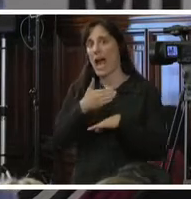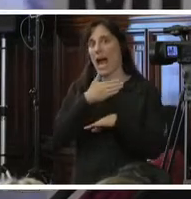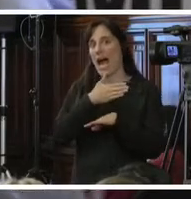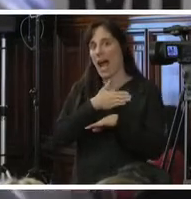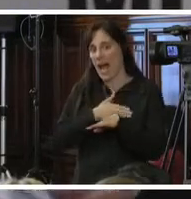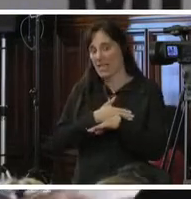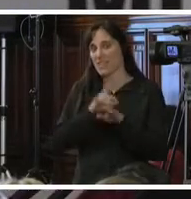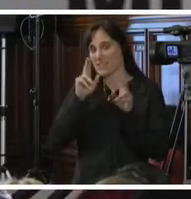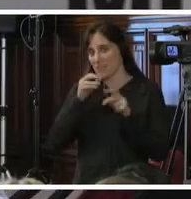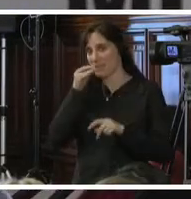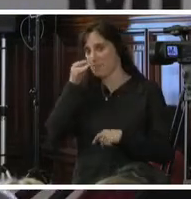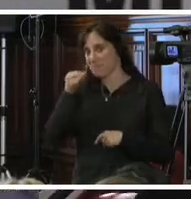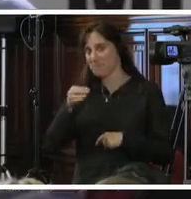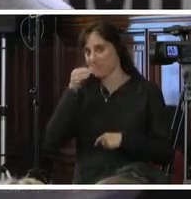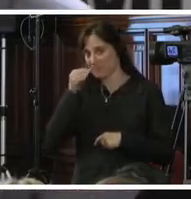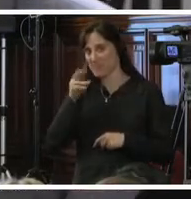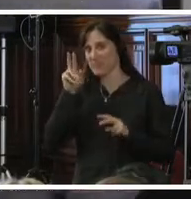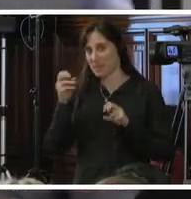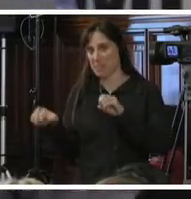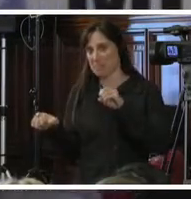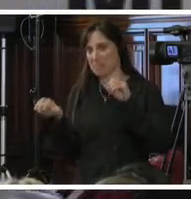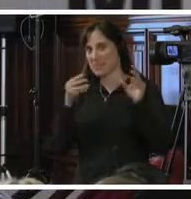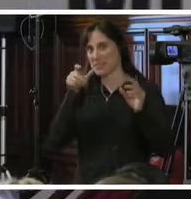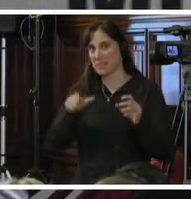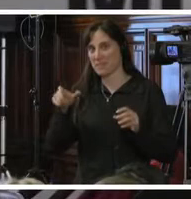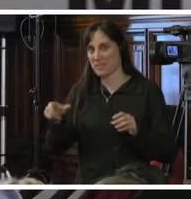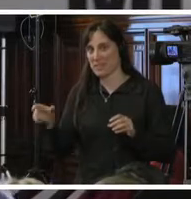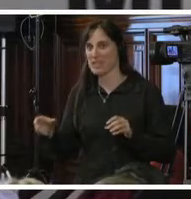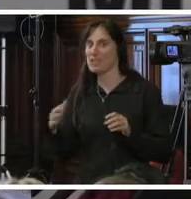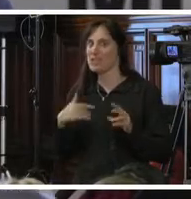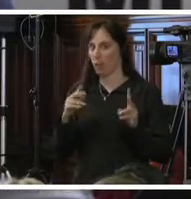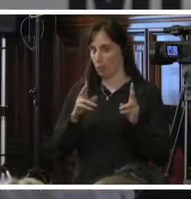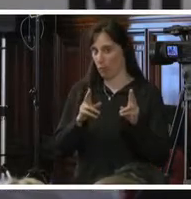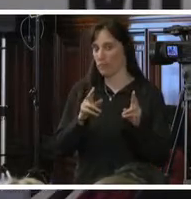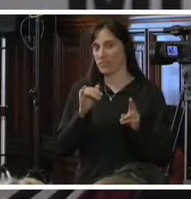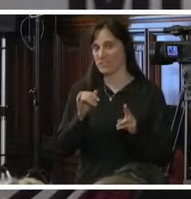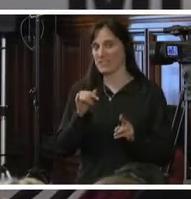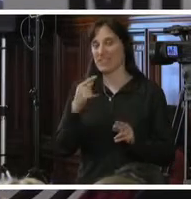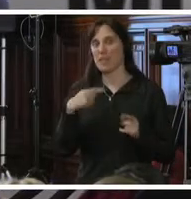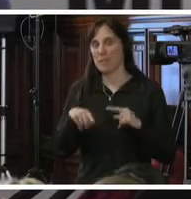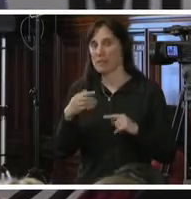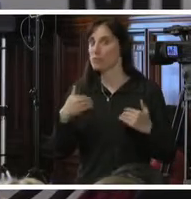on migrants, however short the period was. Okay. I took it on.